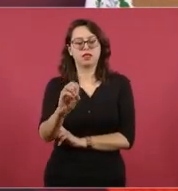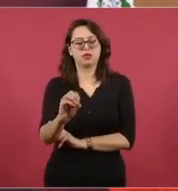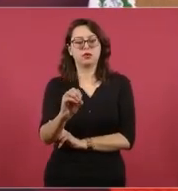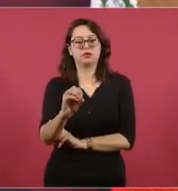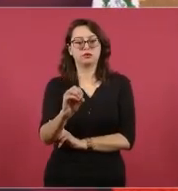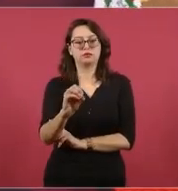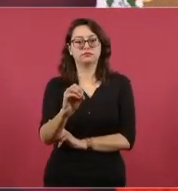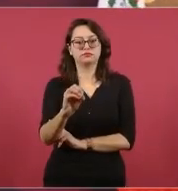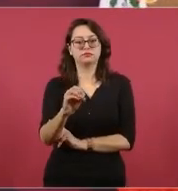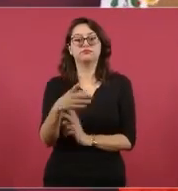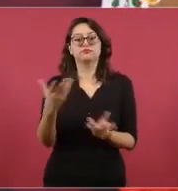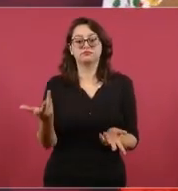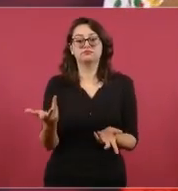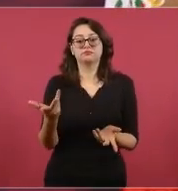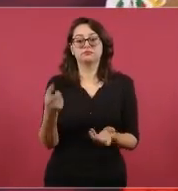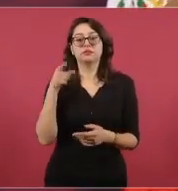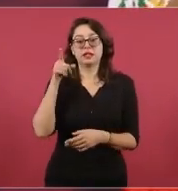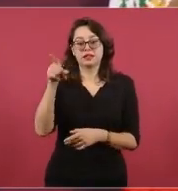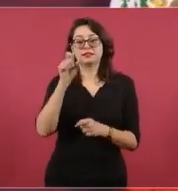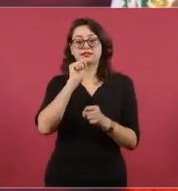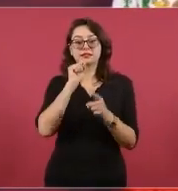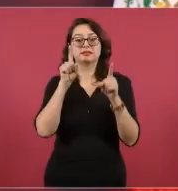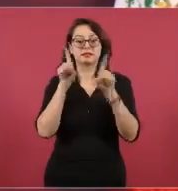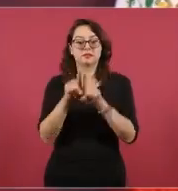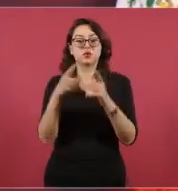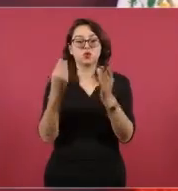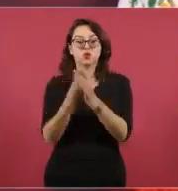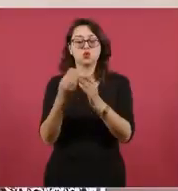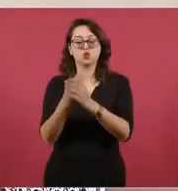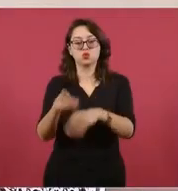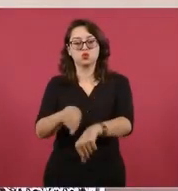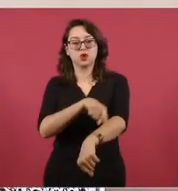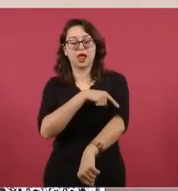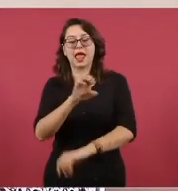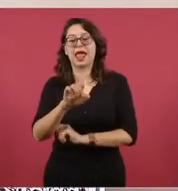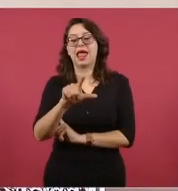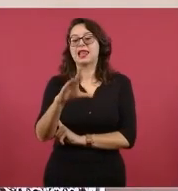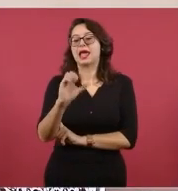que también daba seminario del Capital de Carlos Marx,